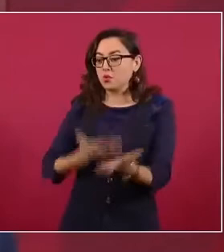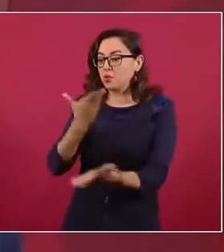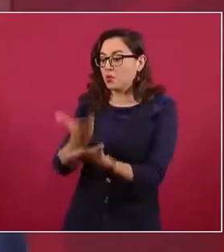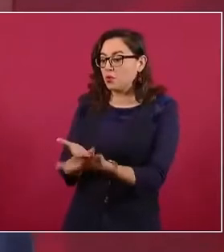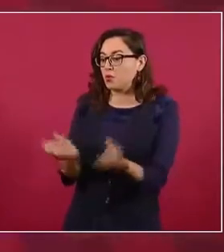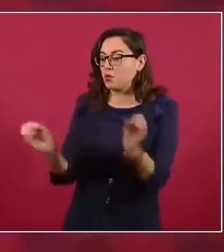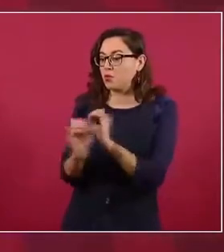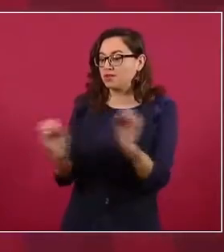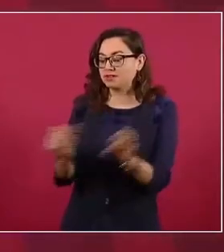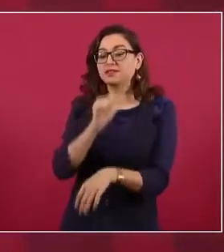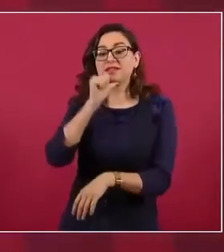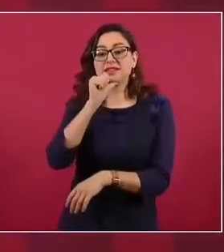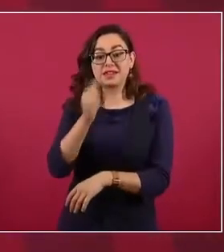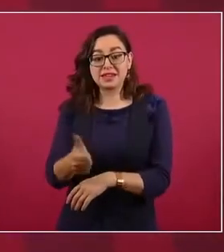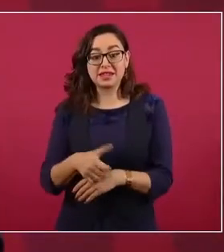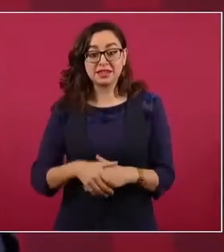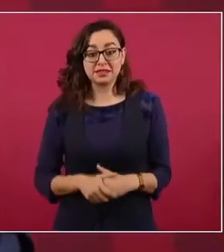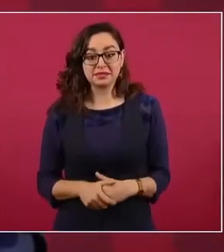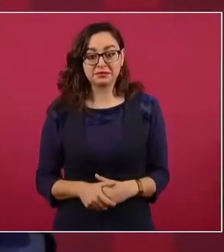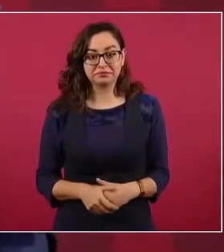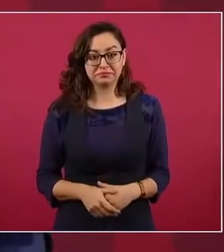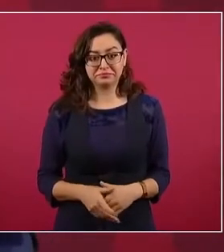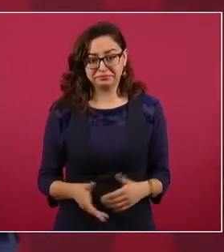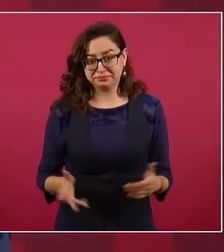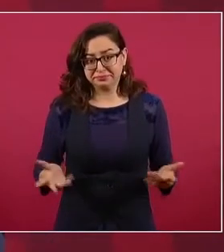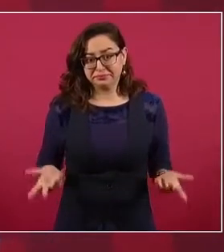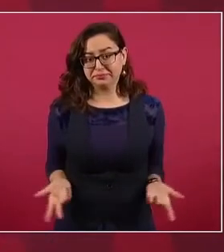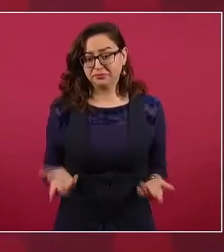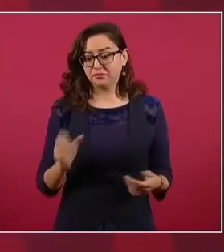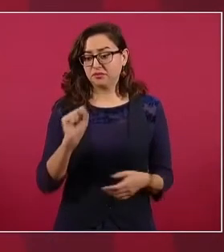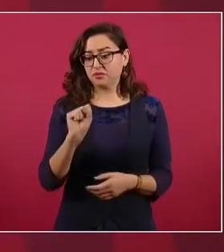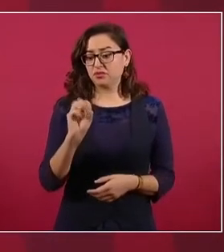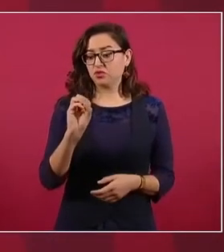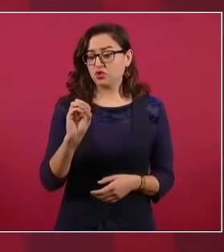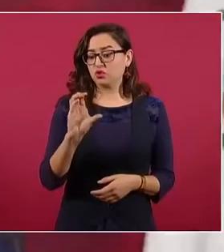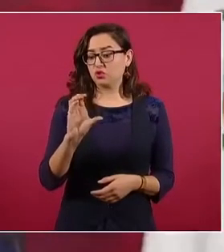Trump lo dice